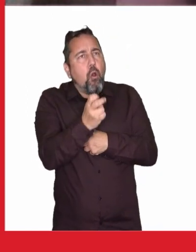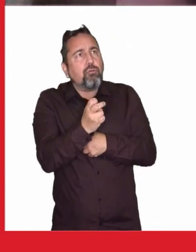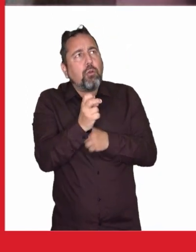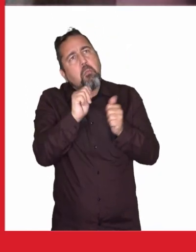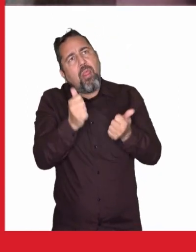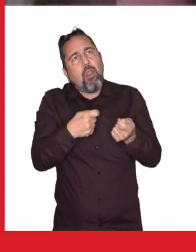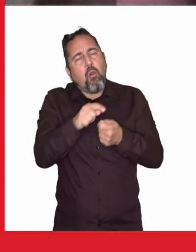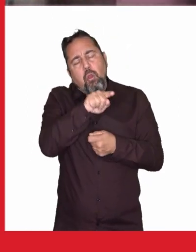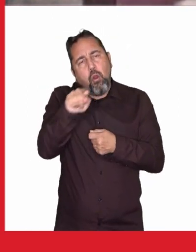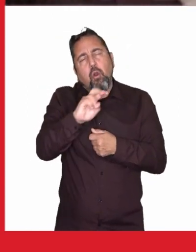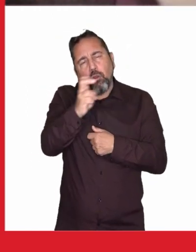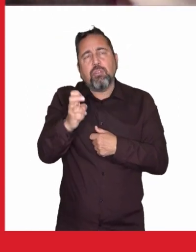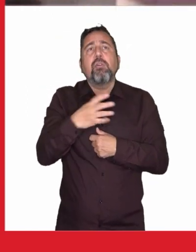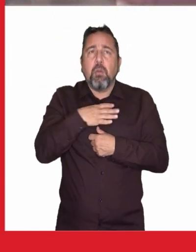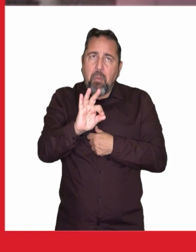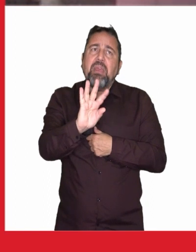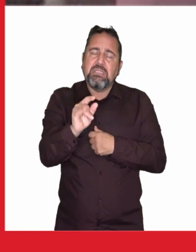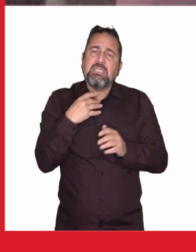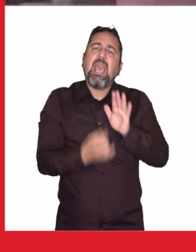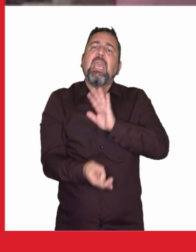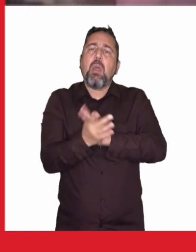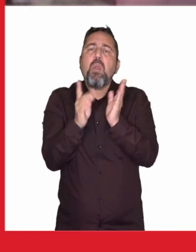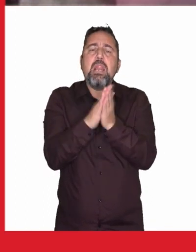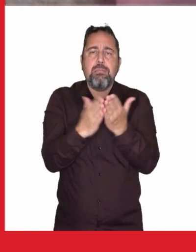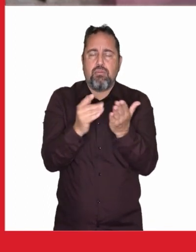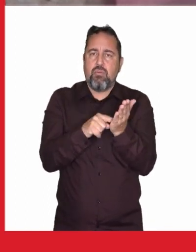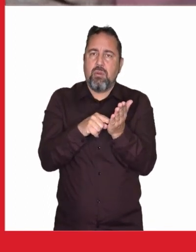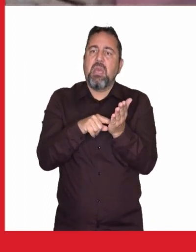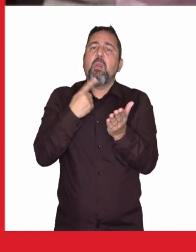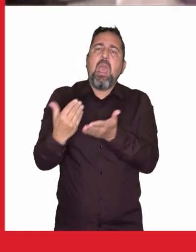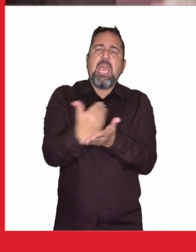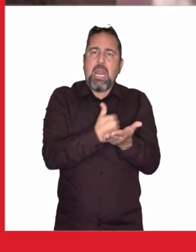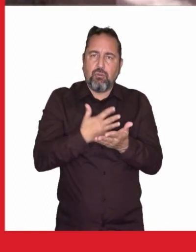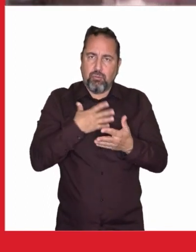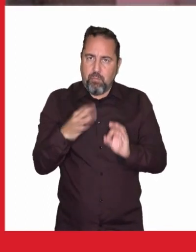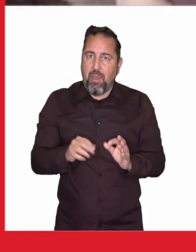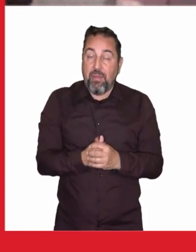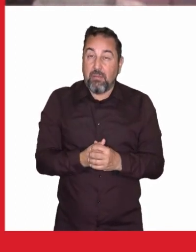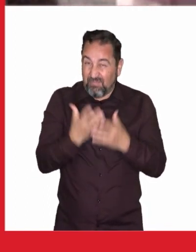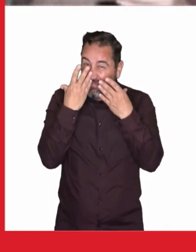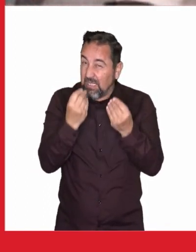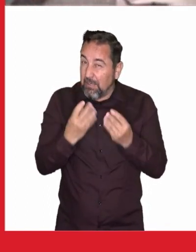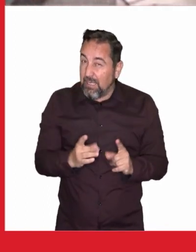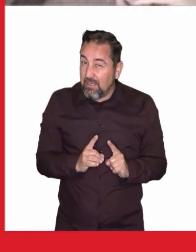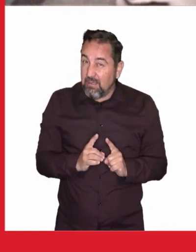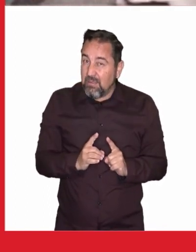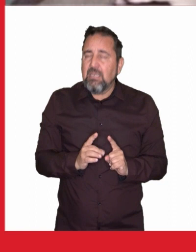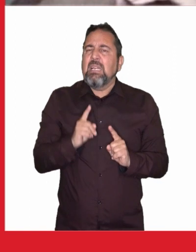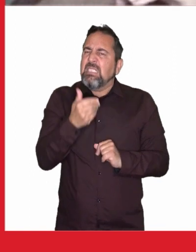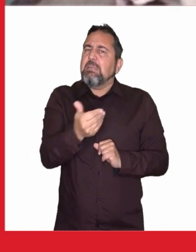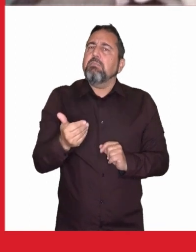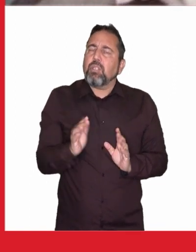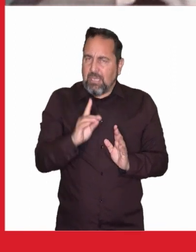escribamos. Mientras que en otros modelos de negocio sí puede estar crear un libro que luego se vende y te genera